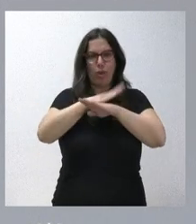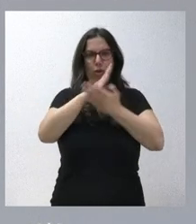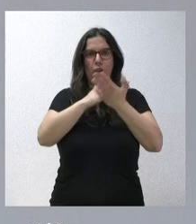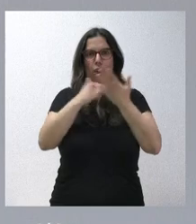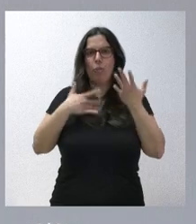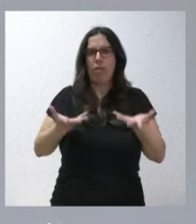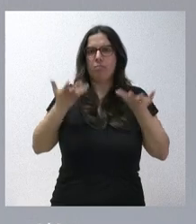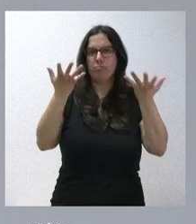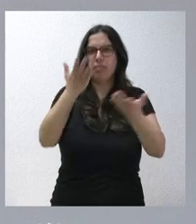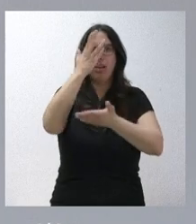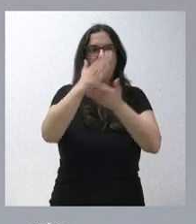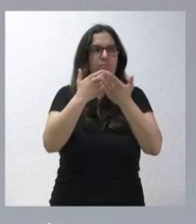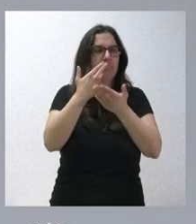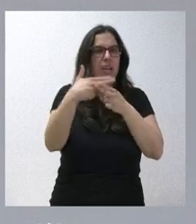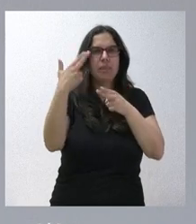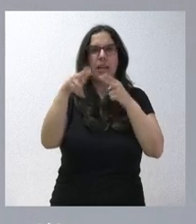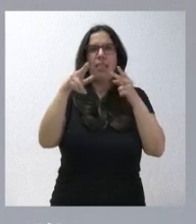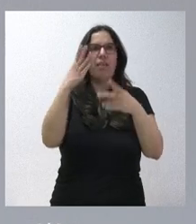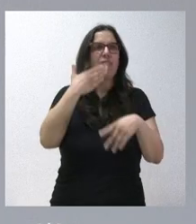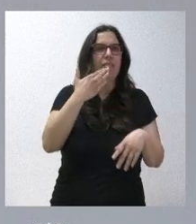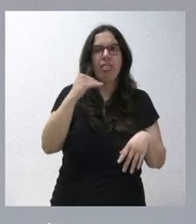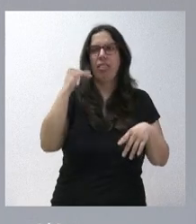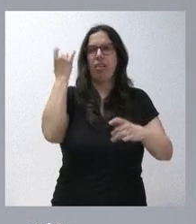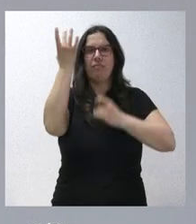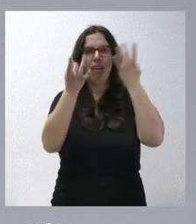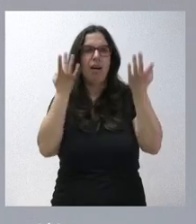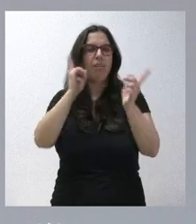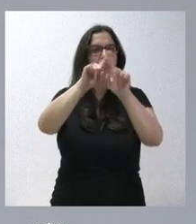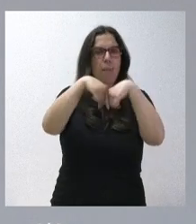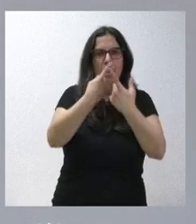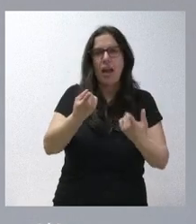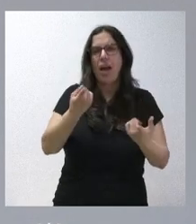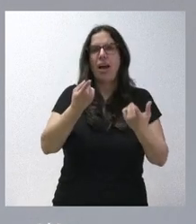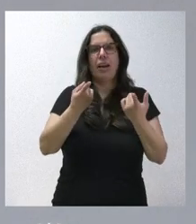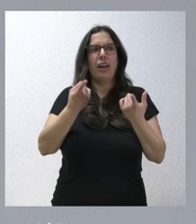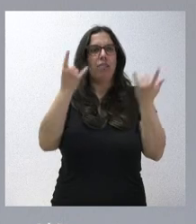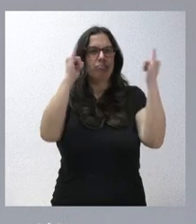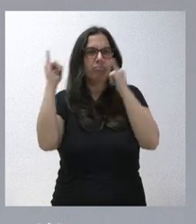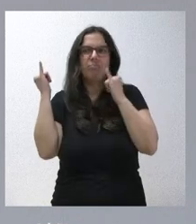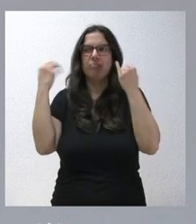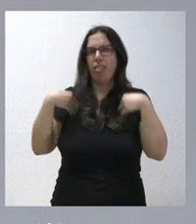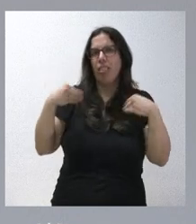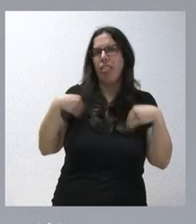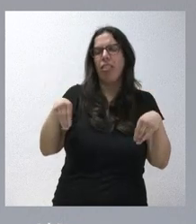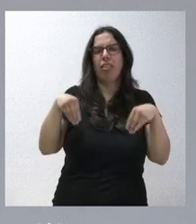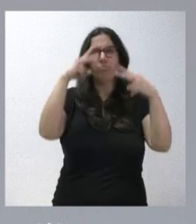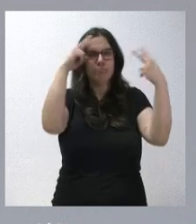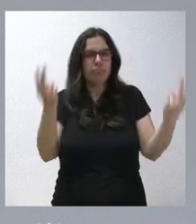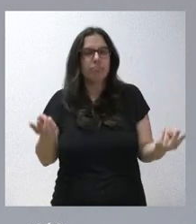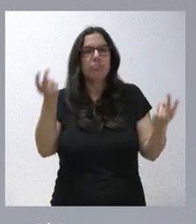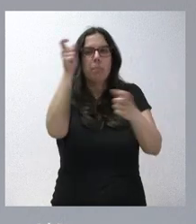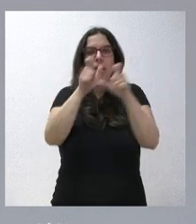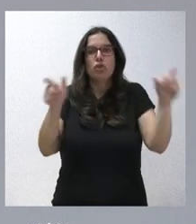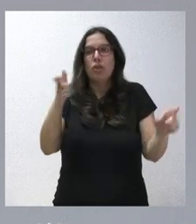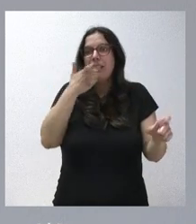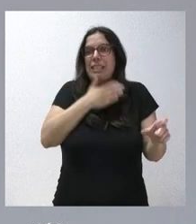actividades familiares de ocio de tiempo libre de diversión o de asueto a los que a las que